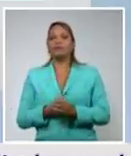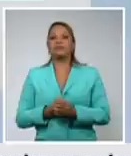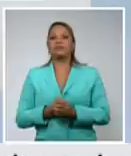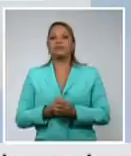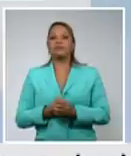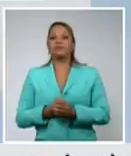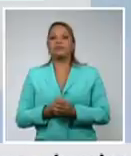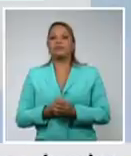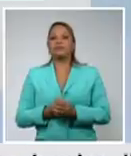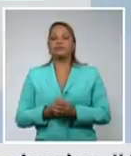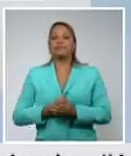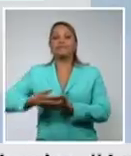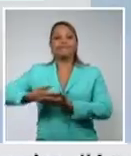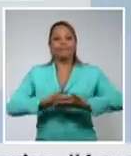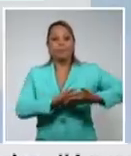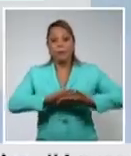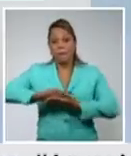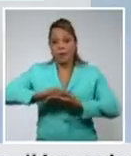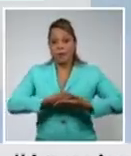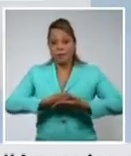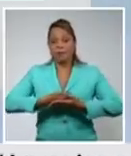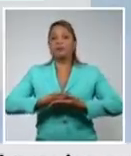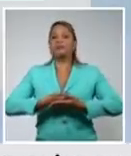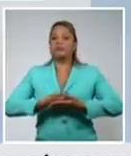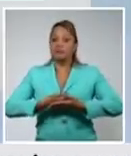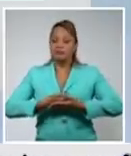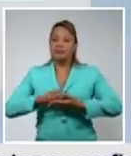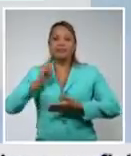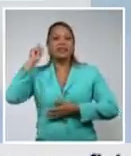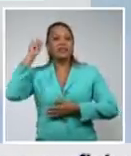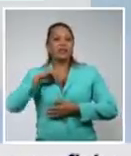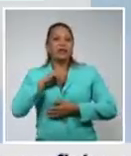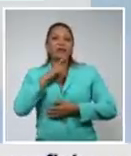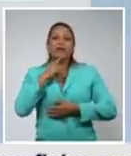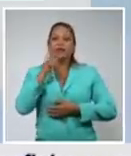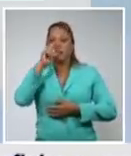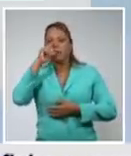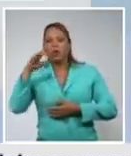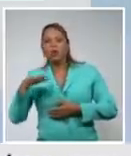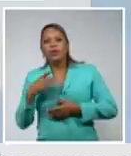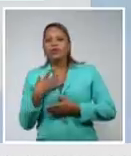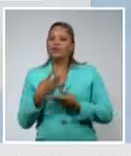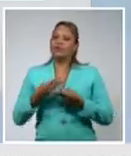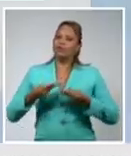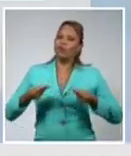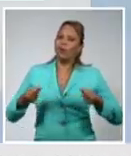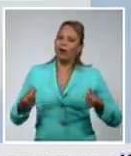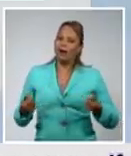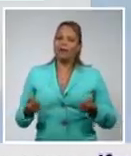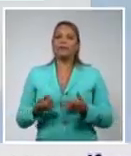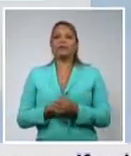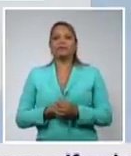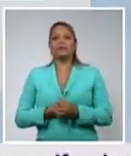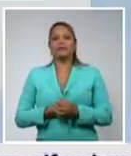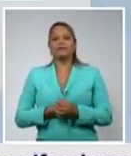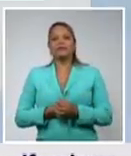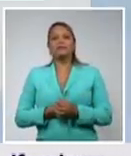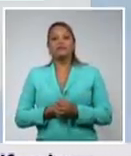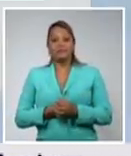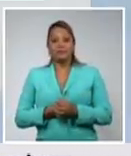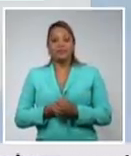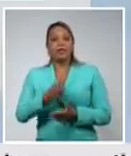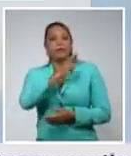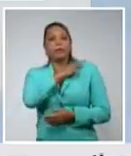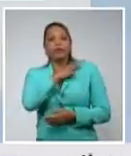lactantes, con lo frágil que es un lactante, con lo delicado que es, con lo responsable que somos de